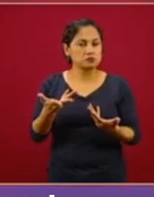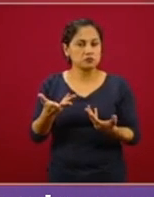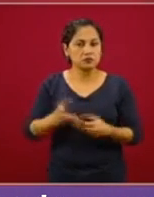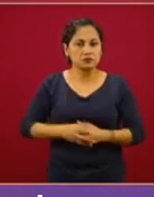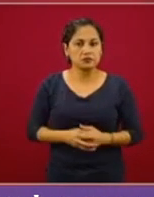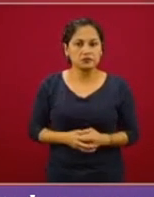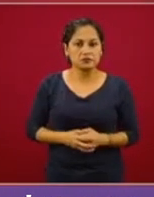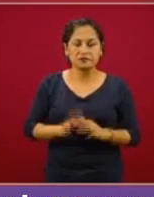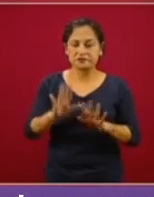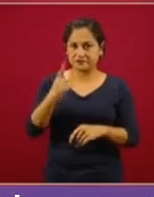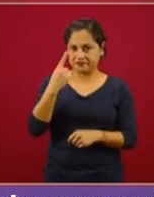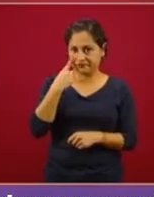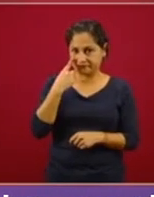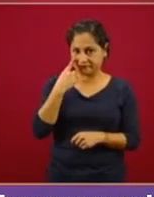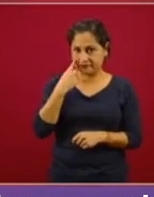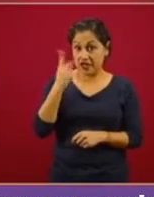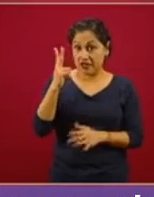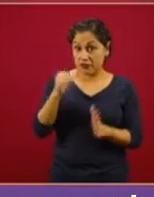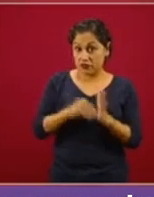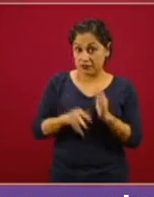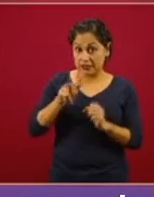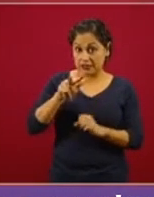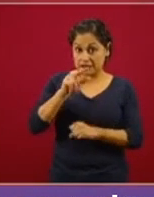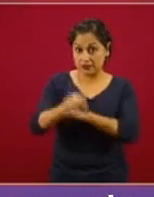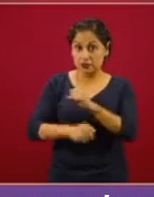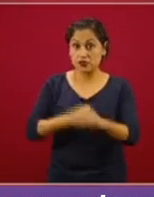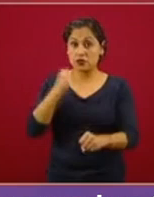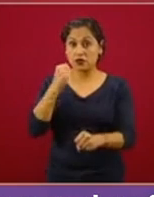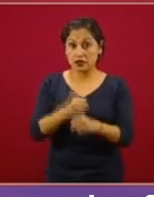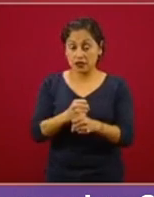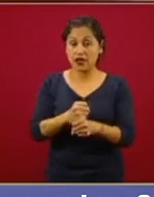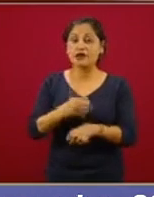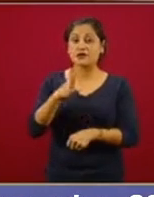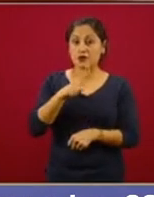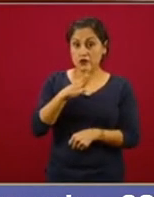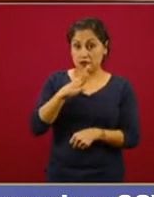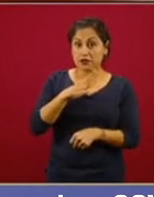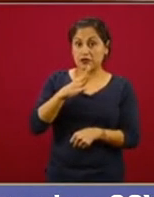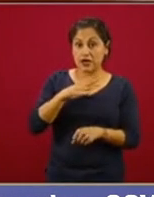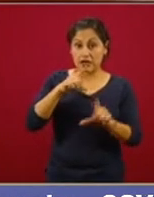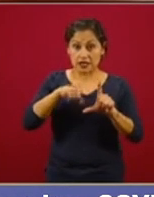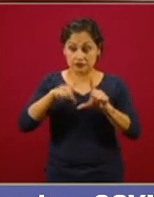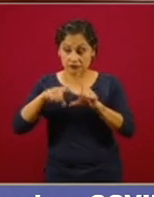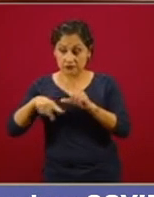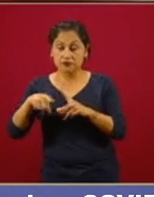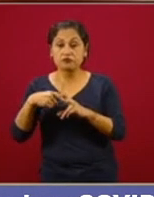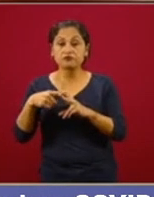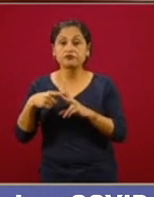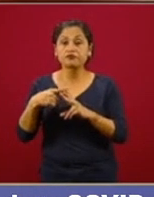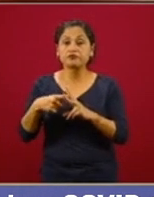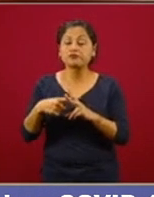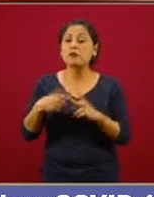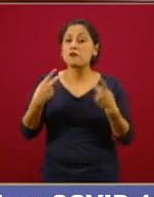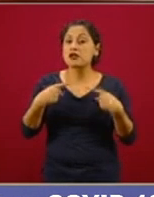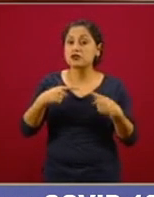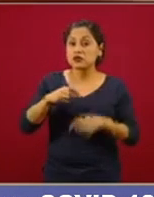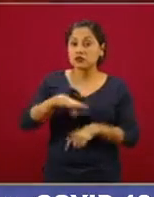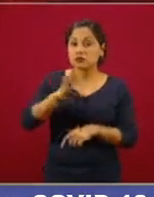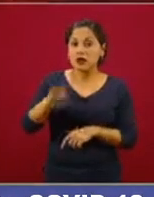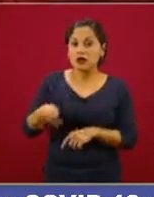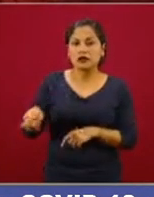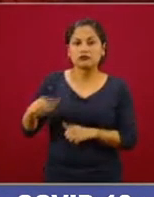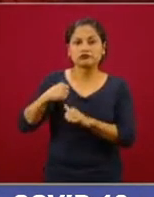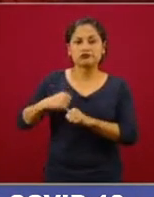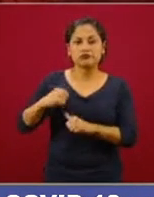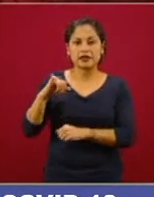Me centro en el dato de 2018, que es donde existe la estadística oficial más reciente de mortalidad, a cargo del INEGI, del